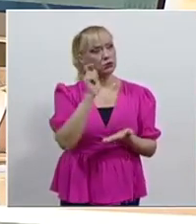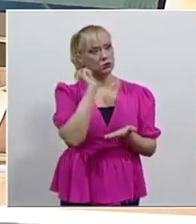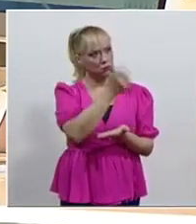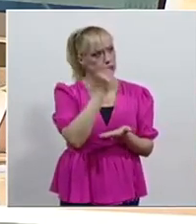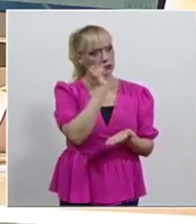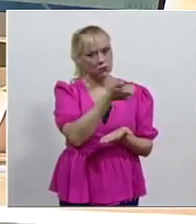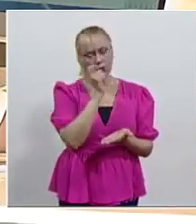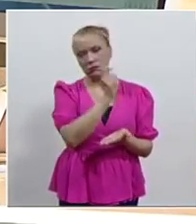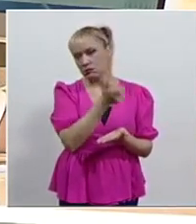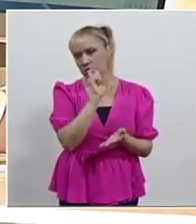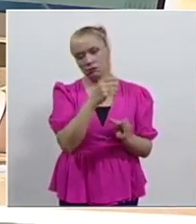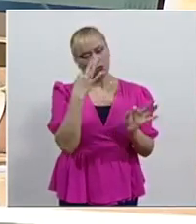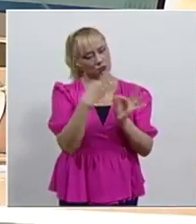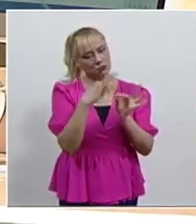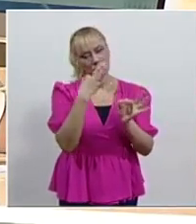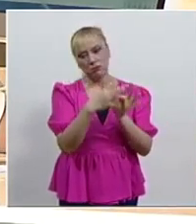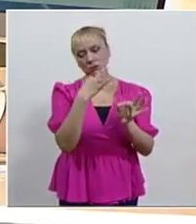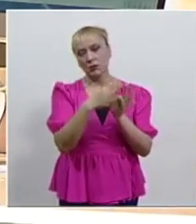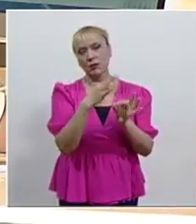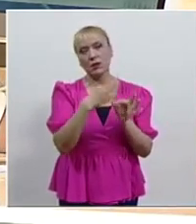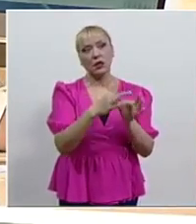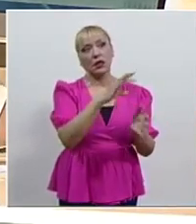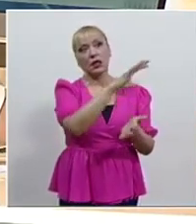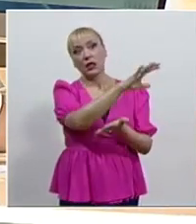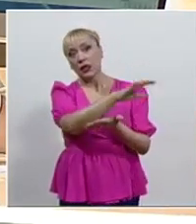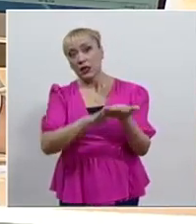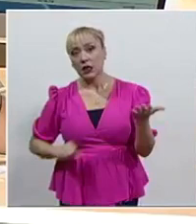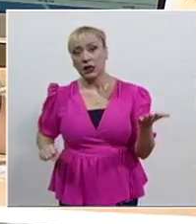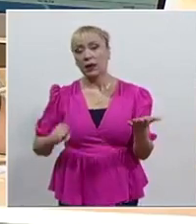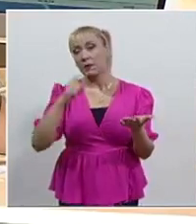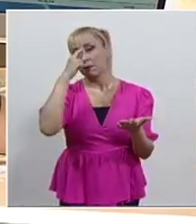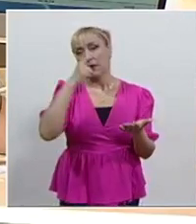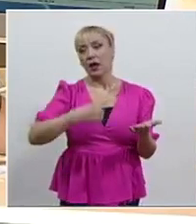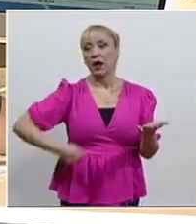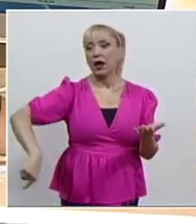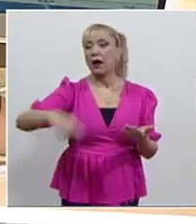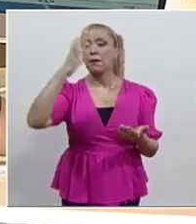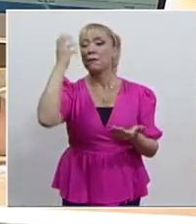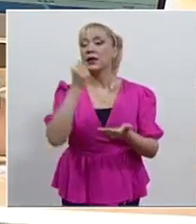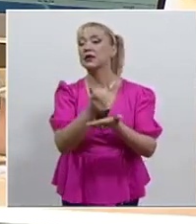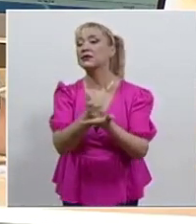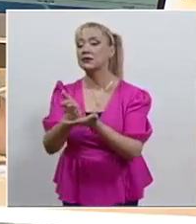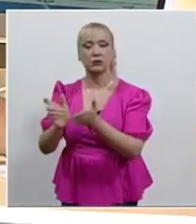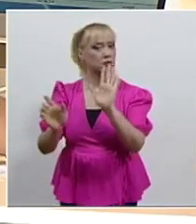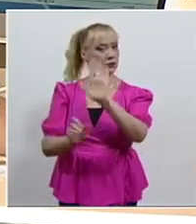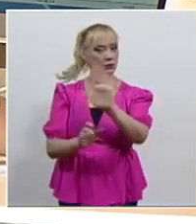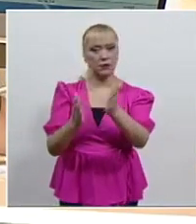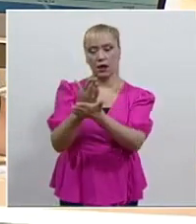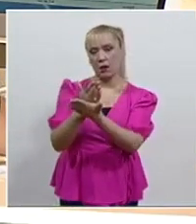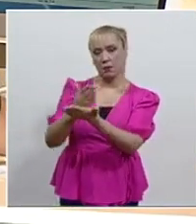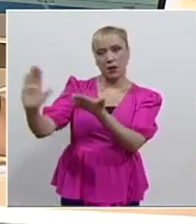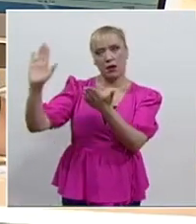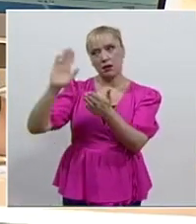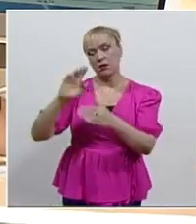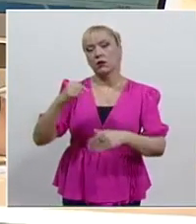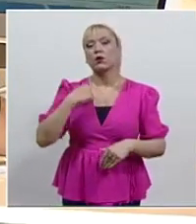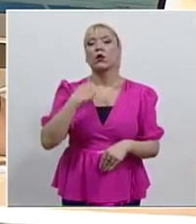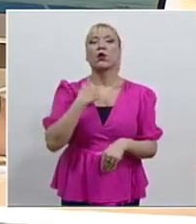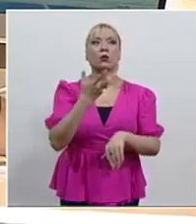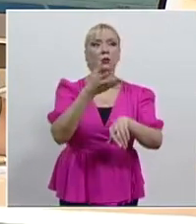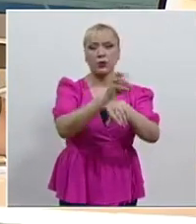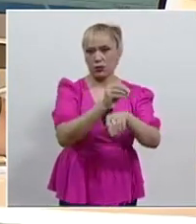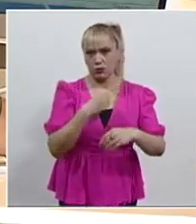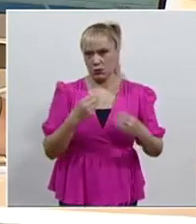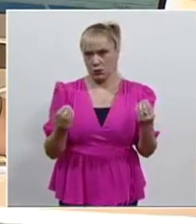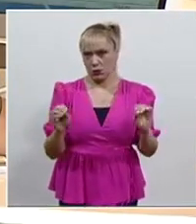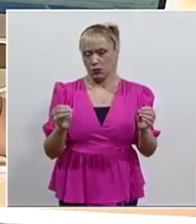las cuales no serán utilizadas para financiar las pensiones de los trabajadores, salvo que lo autorice de manera expresa, por lo que pueden